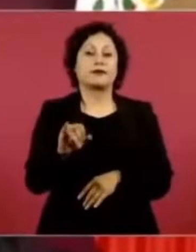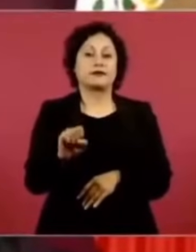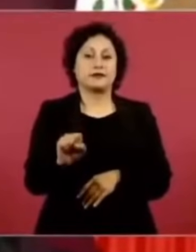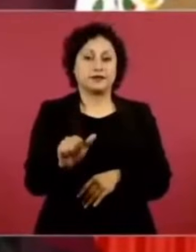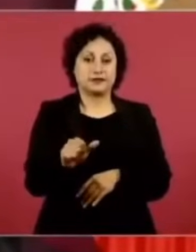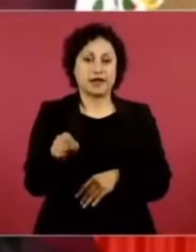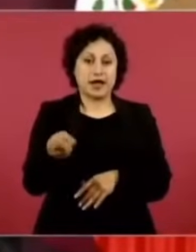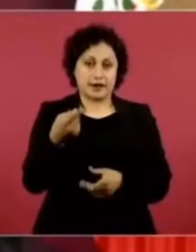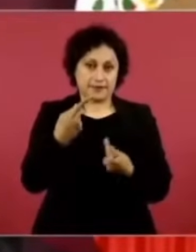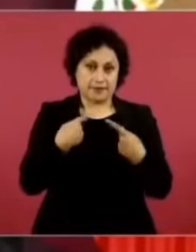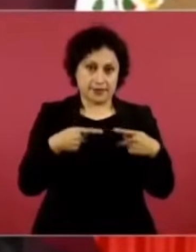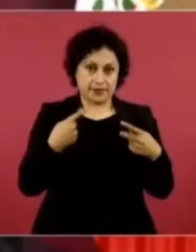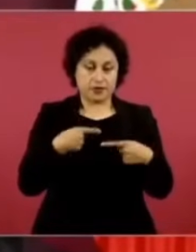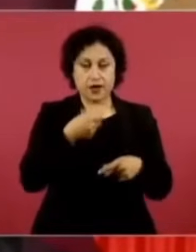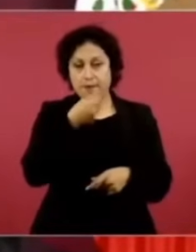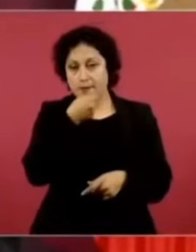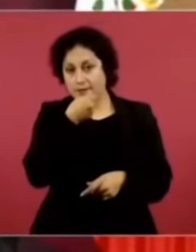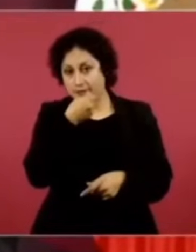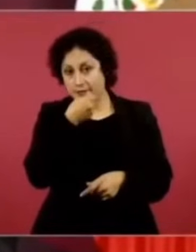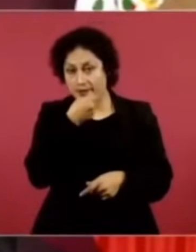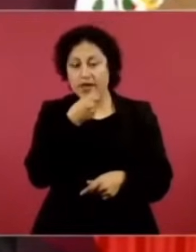pues a lo mejor